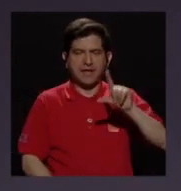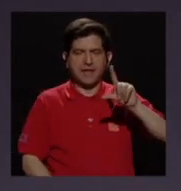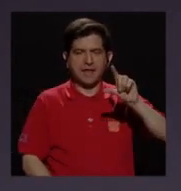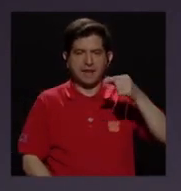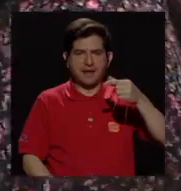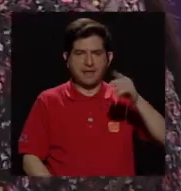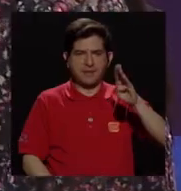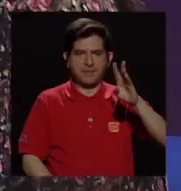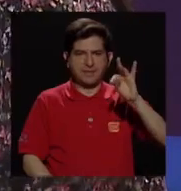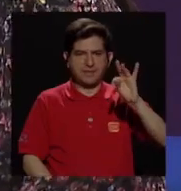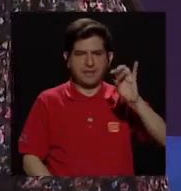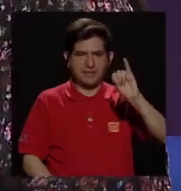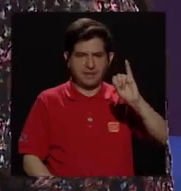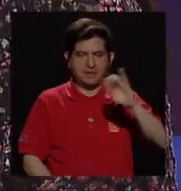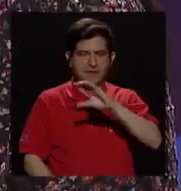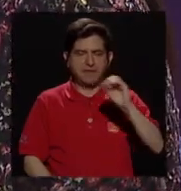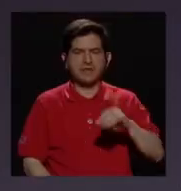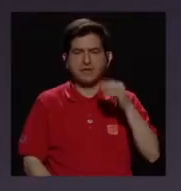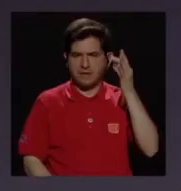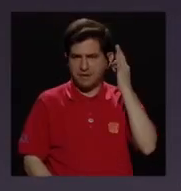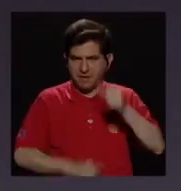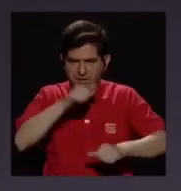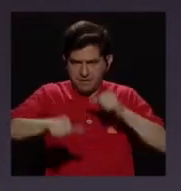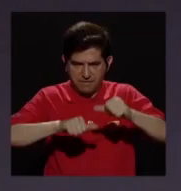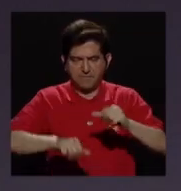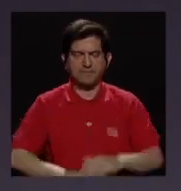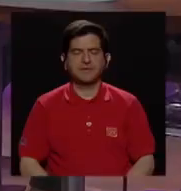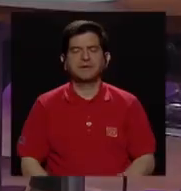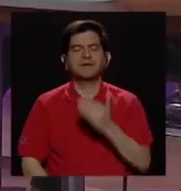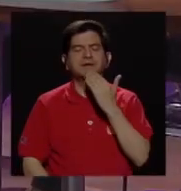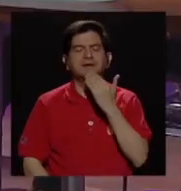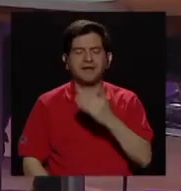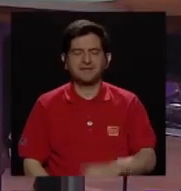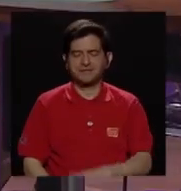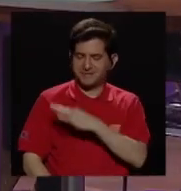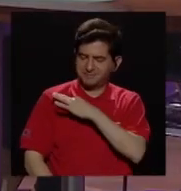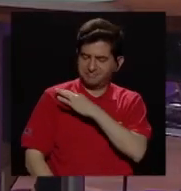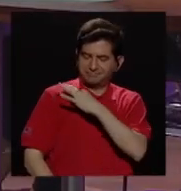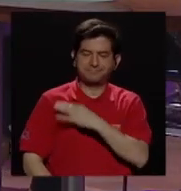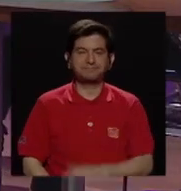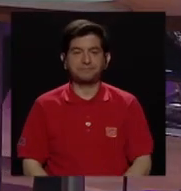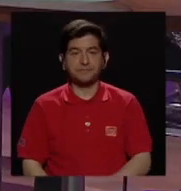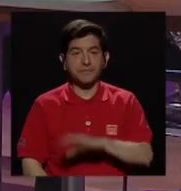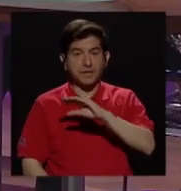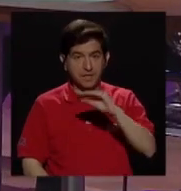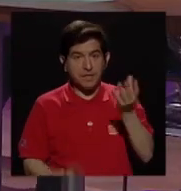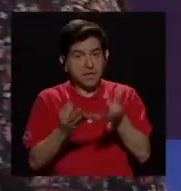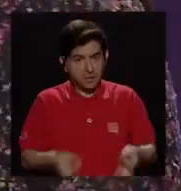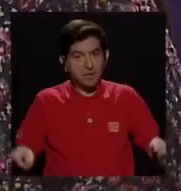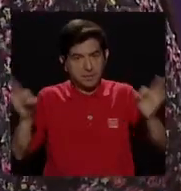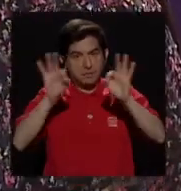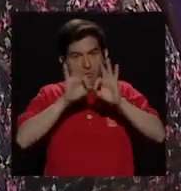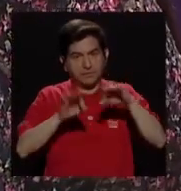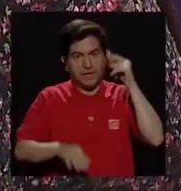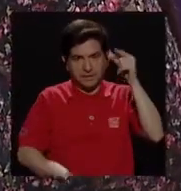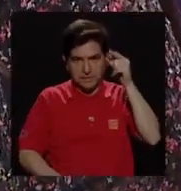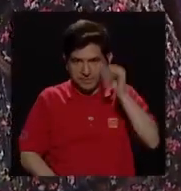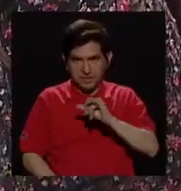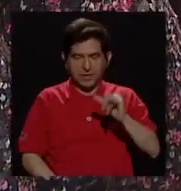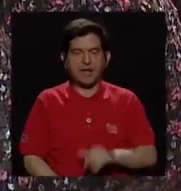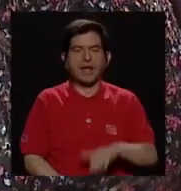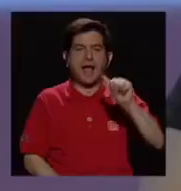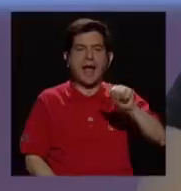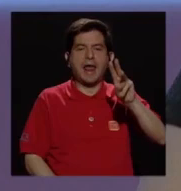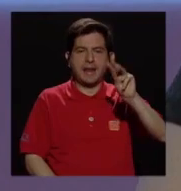LGTBI y feminista. Bienvenida, Ana María. Muchas gracias por invitarme. Y, sin menos importancia, ¿verdad? Obviamente, Ana